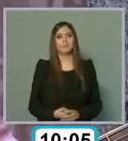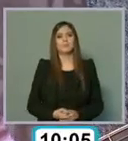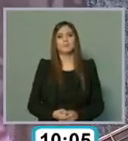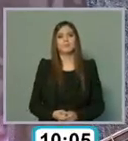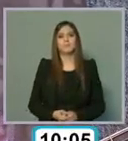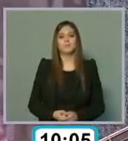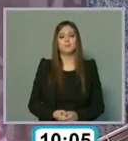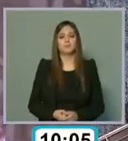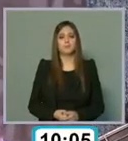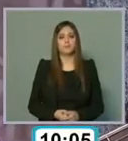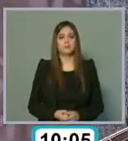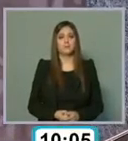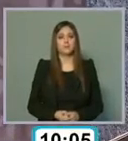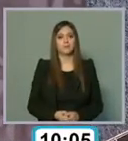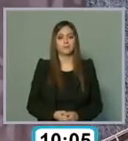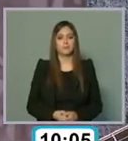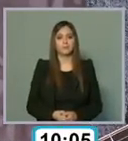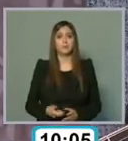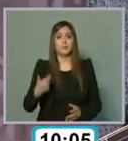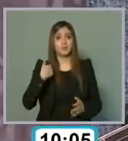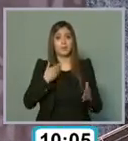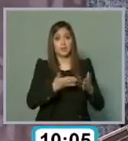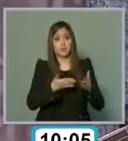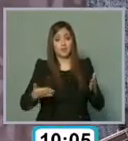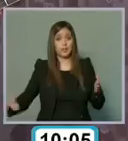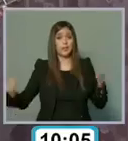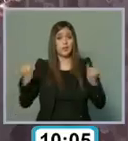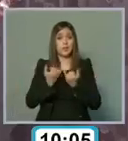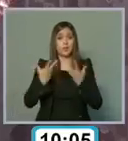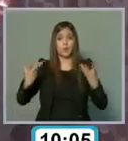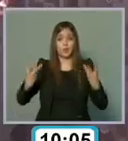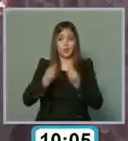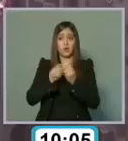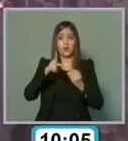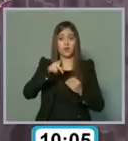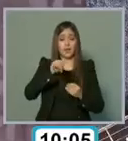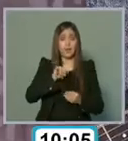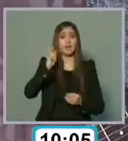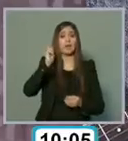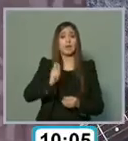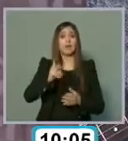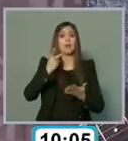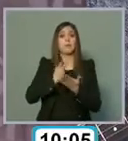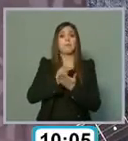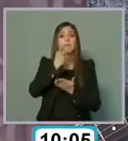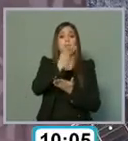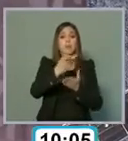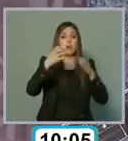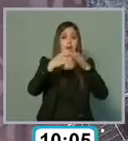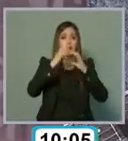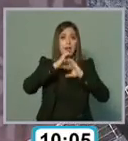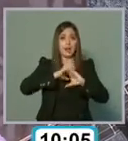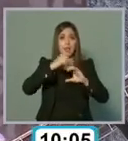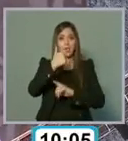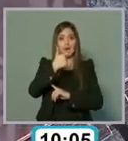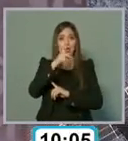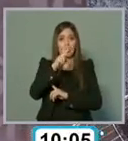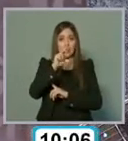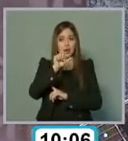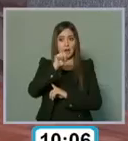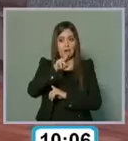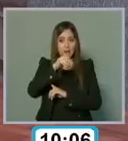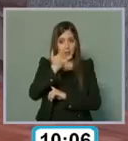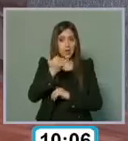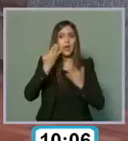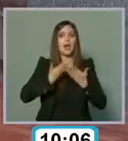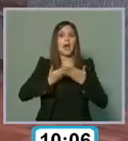muy padre esta etapa que estuve con Kai también, nominadas al Grammy, y ahora pues voy yo como solista